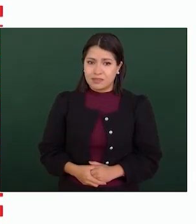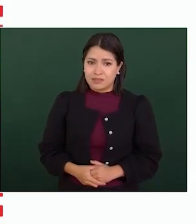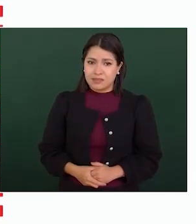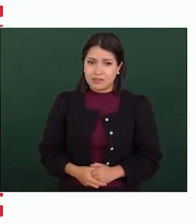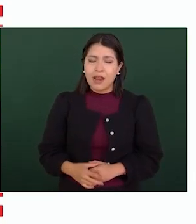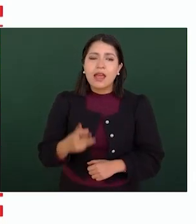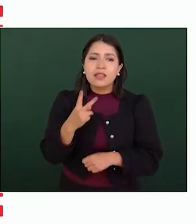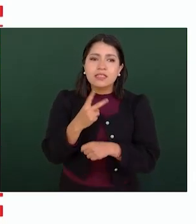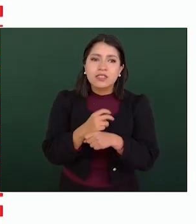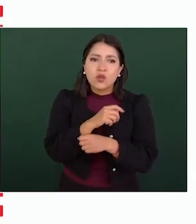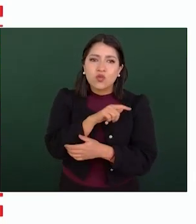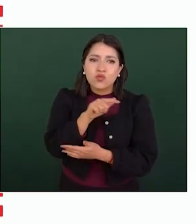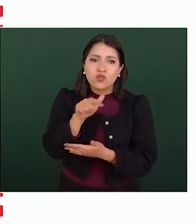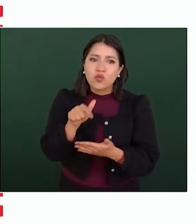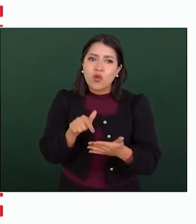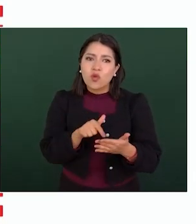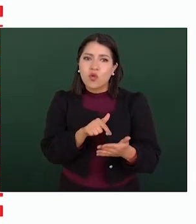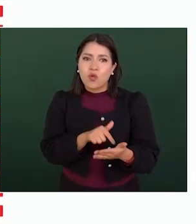segundo lugar